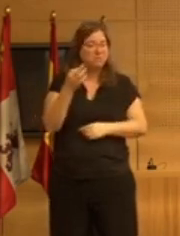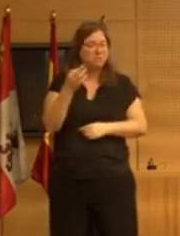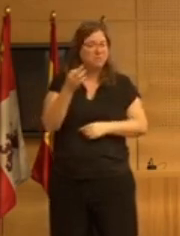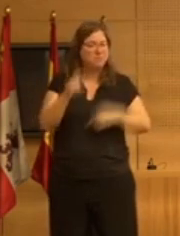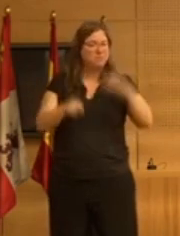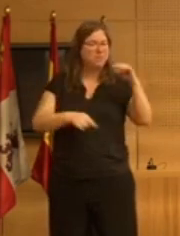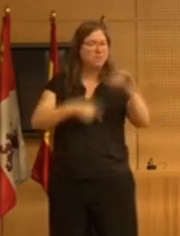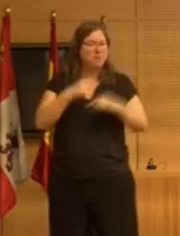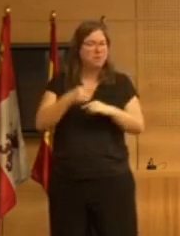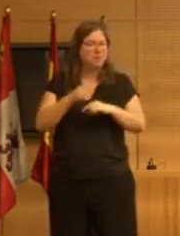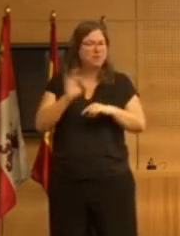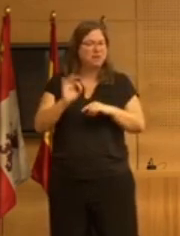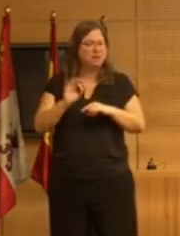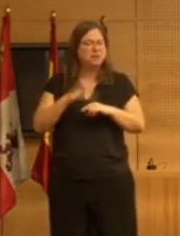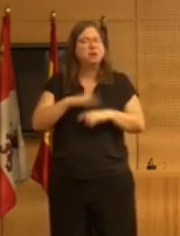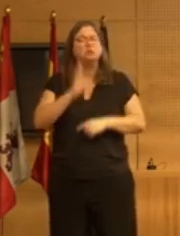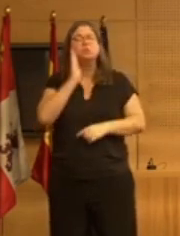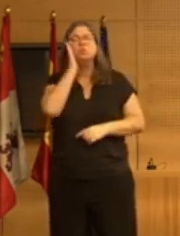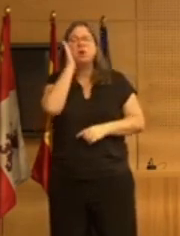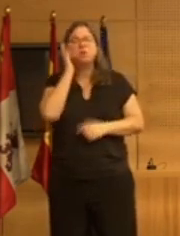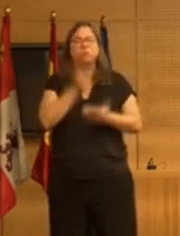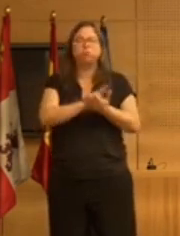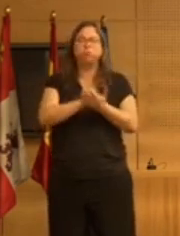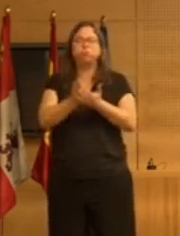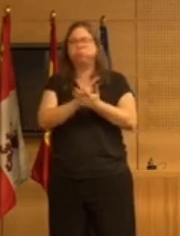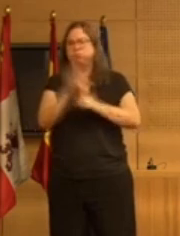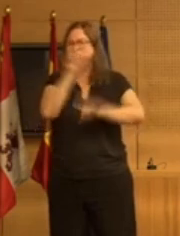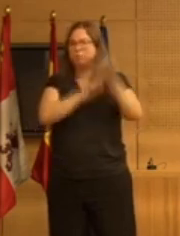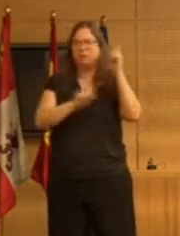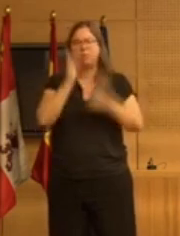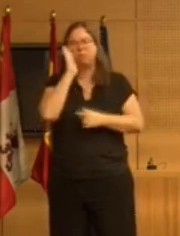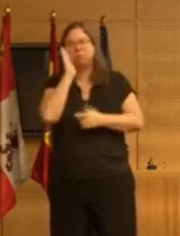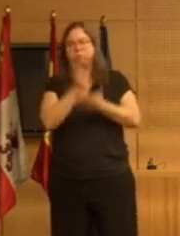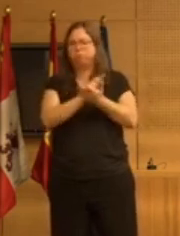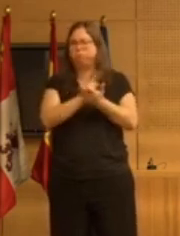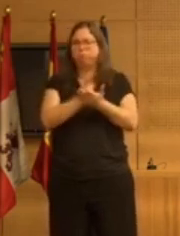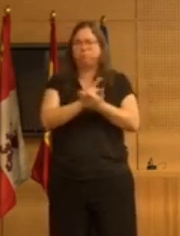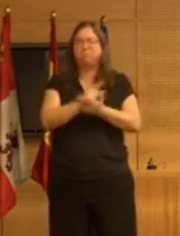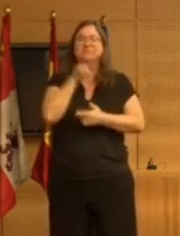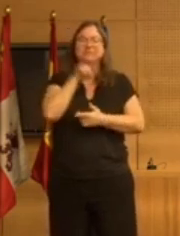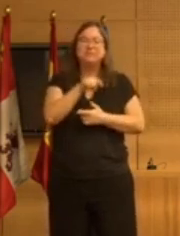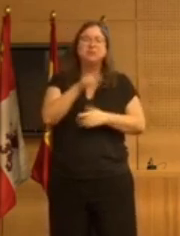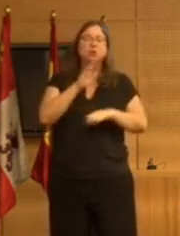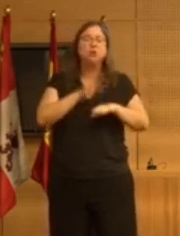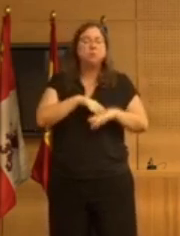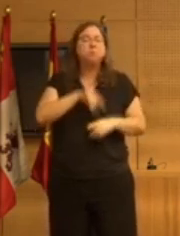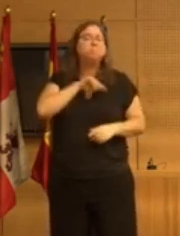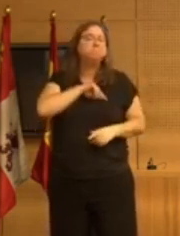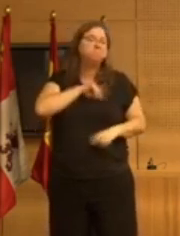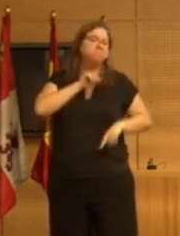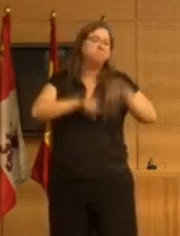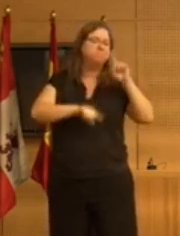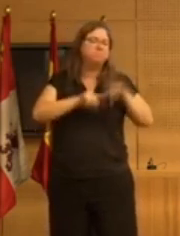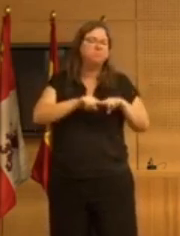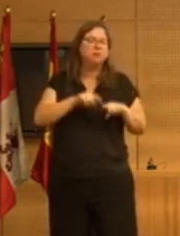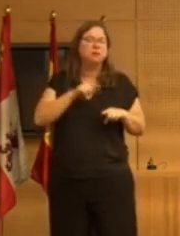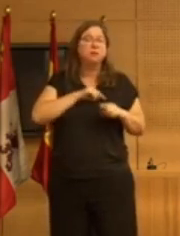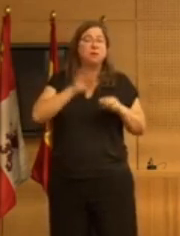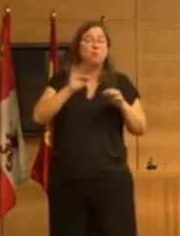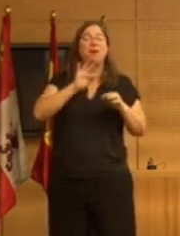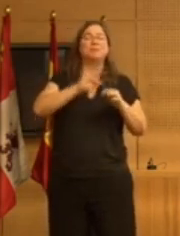los demás, sería la alteración del sueño. Y esto sería un poco para recoger un poco la metodología, sería como siempre, pues pérdida de